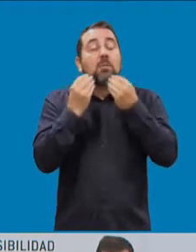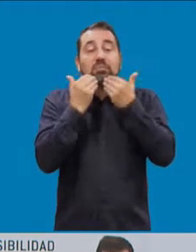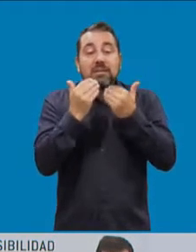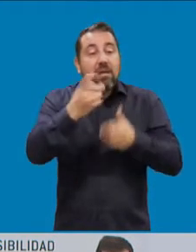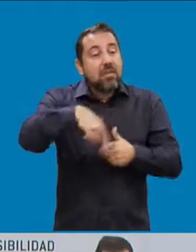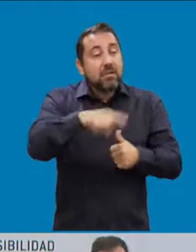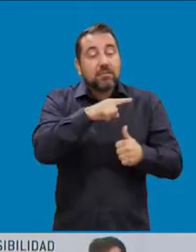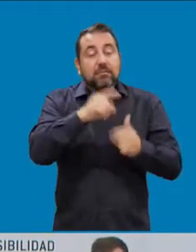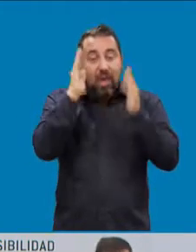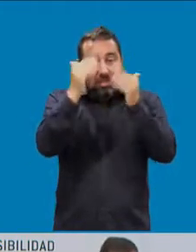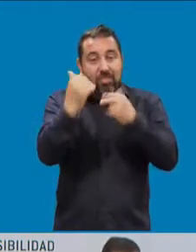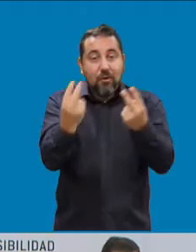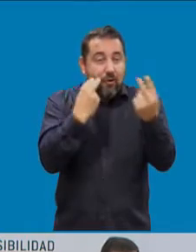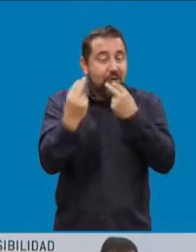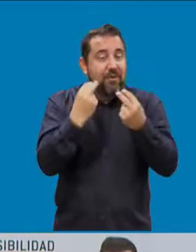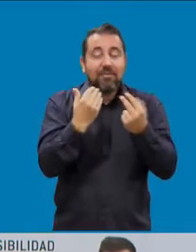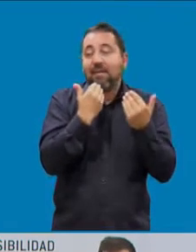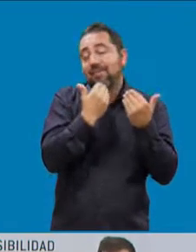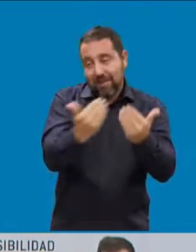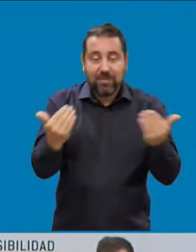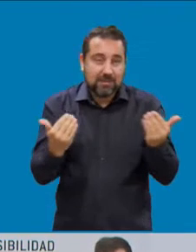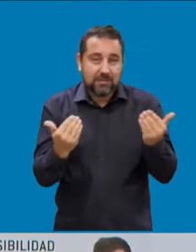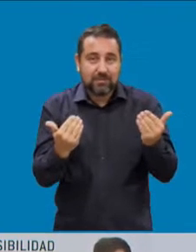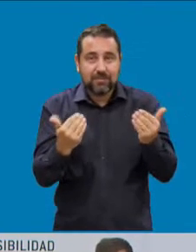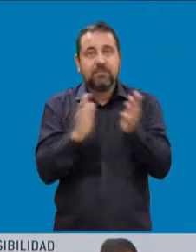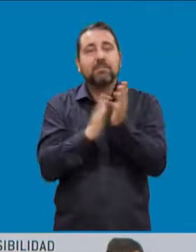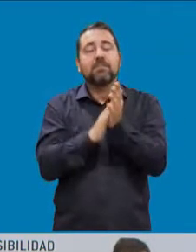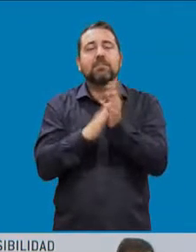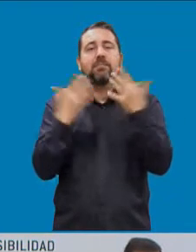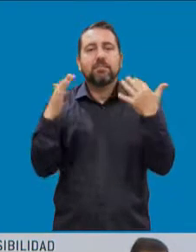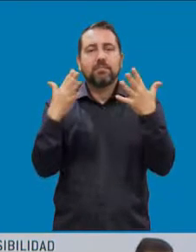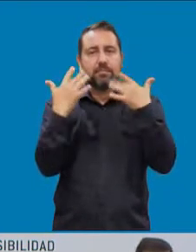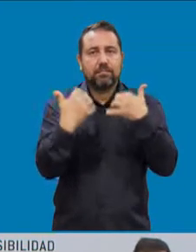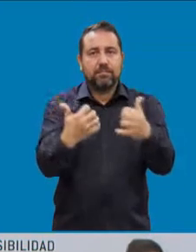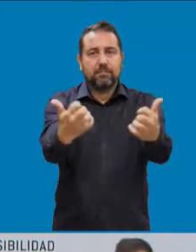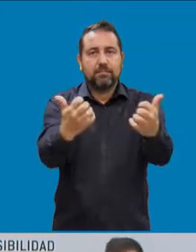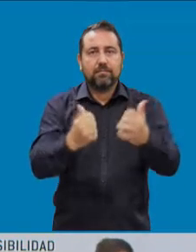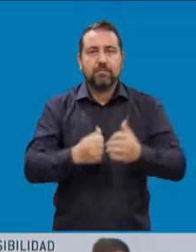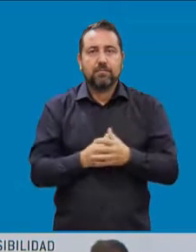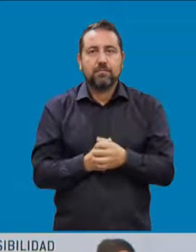Pues nada, muchas gracias por vuestra atención y gracias.